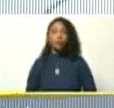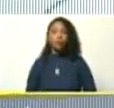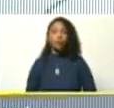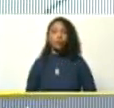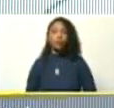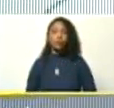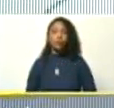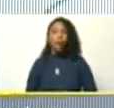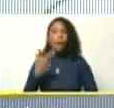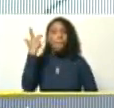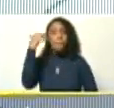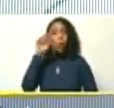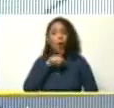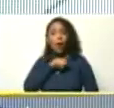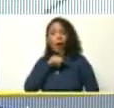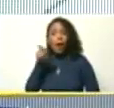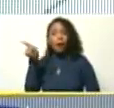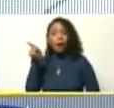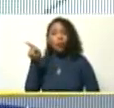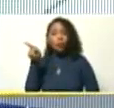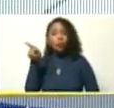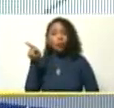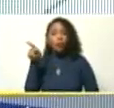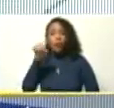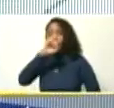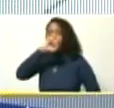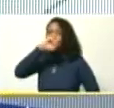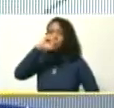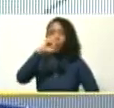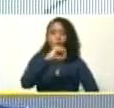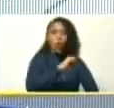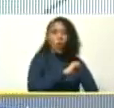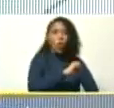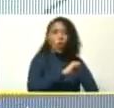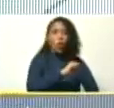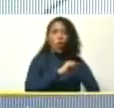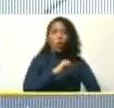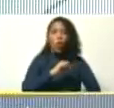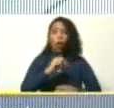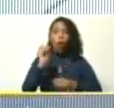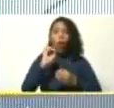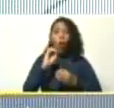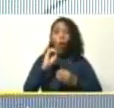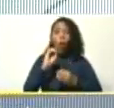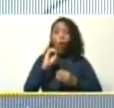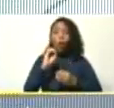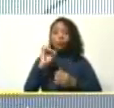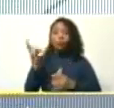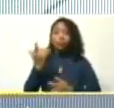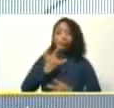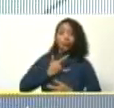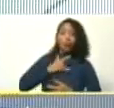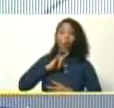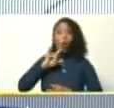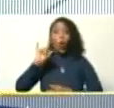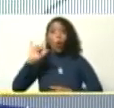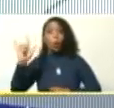Por aquellos que amaron o fueron amados sin medida.